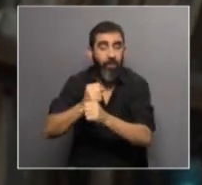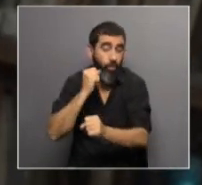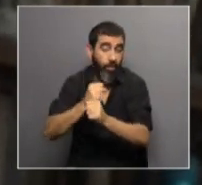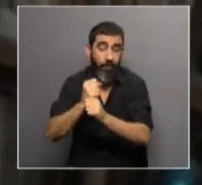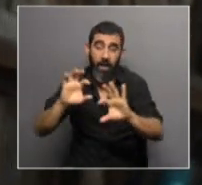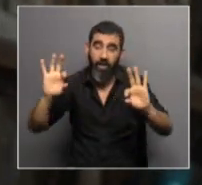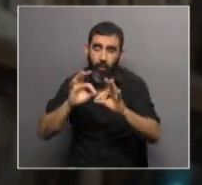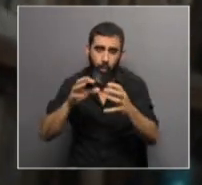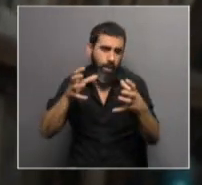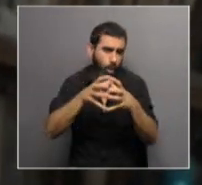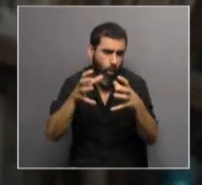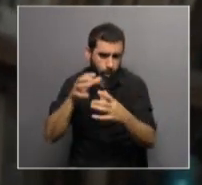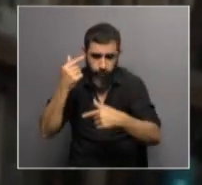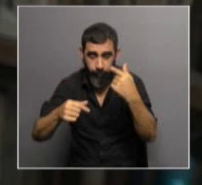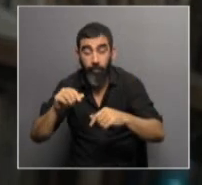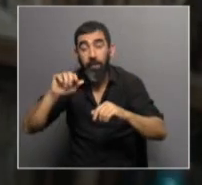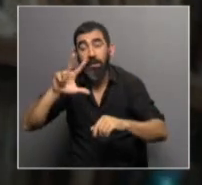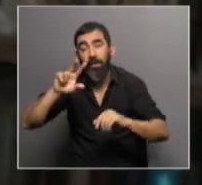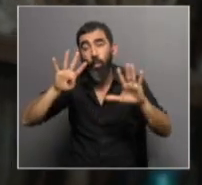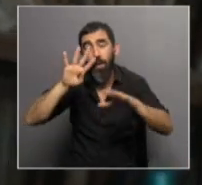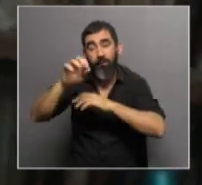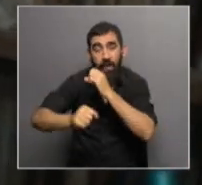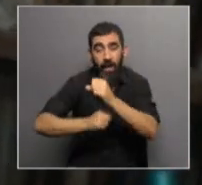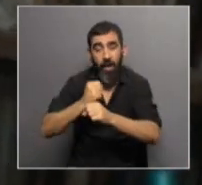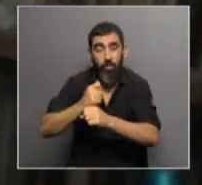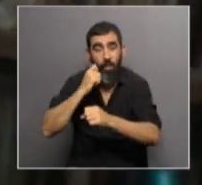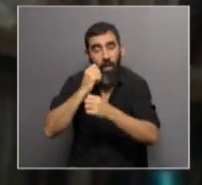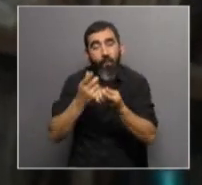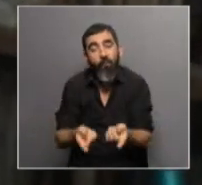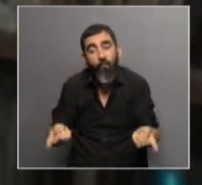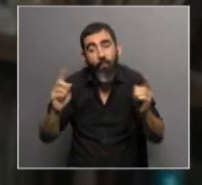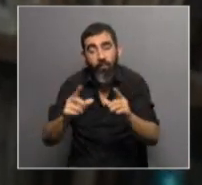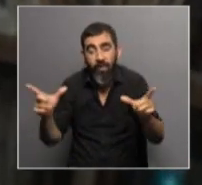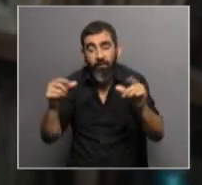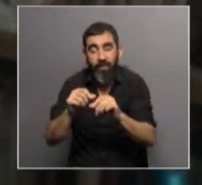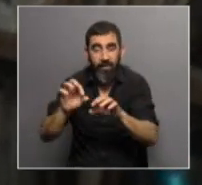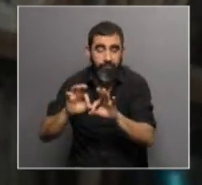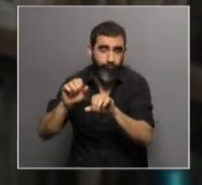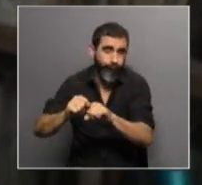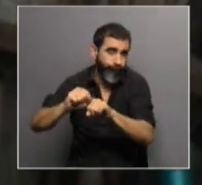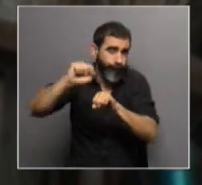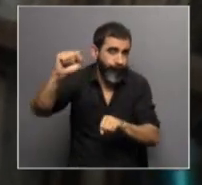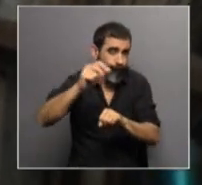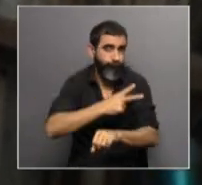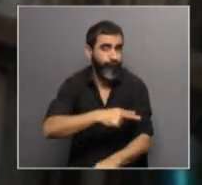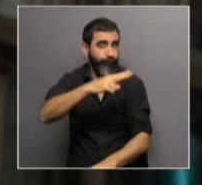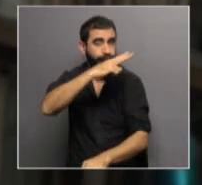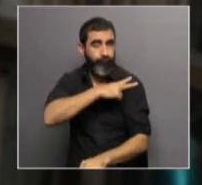grupos de 39 por ahí volví a determinarse la maestría y el doctorado todos